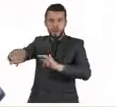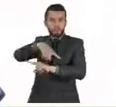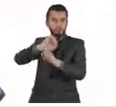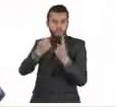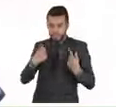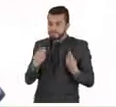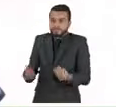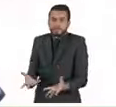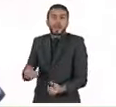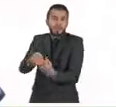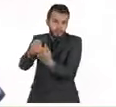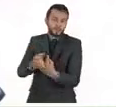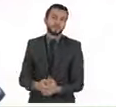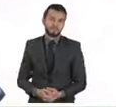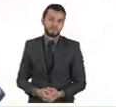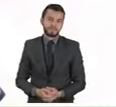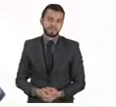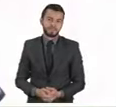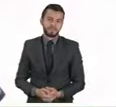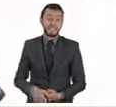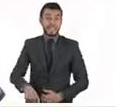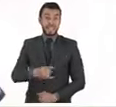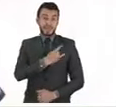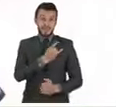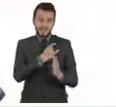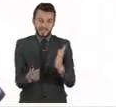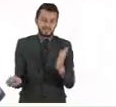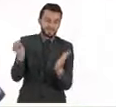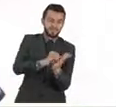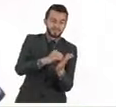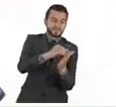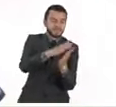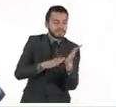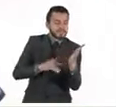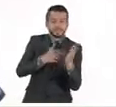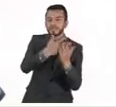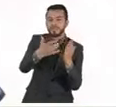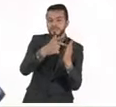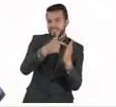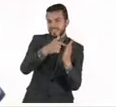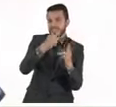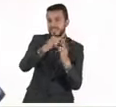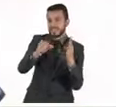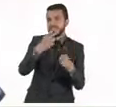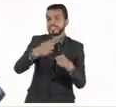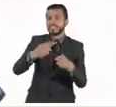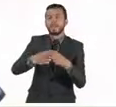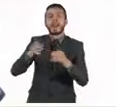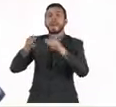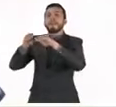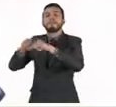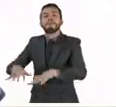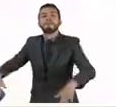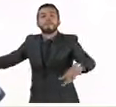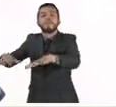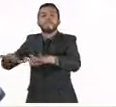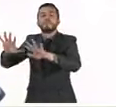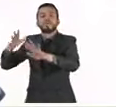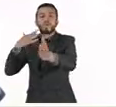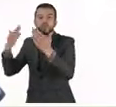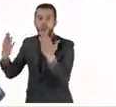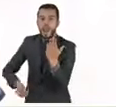mucho. Tenemos desde la Universidad el Manifiesto Rural y, como lo anotaba la alcaldesa, la reflexión entre